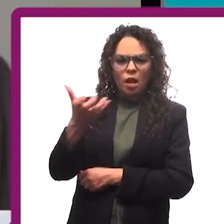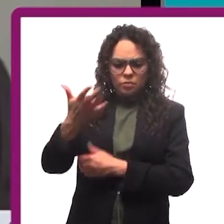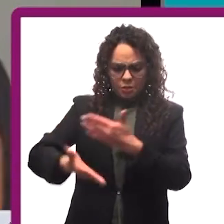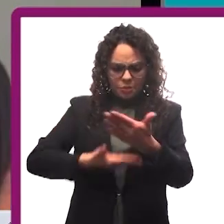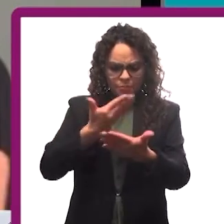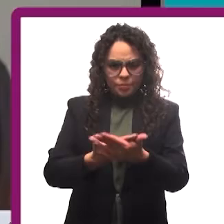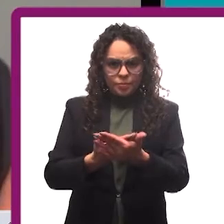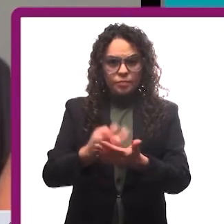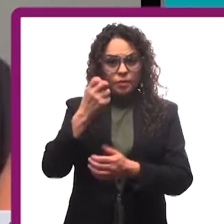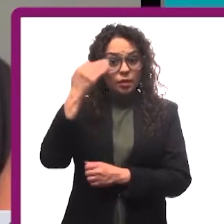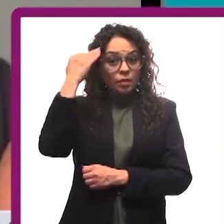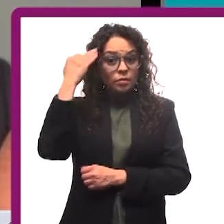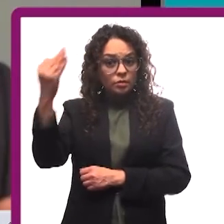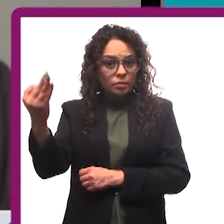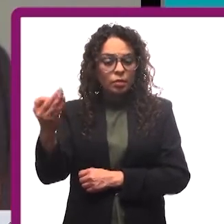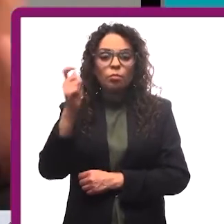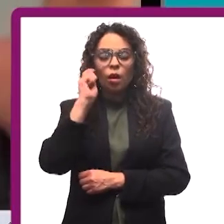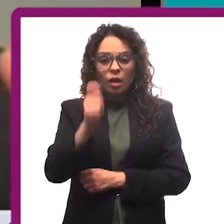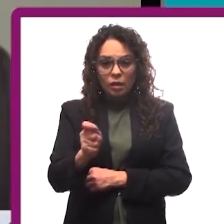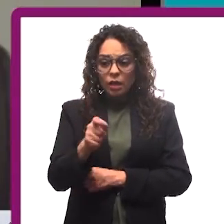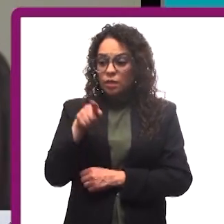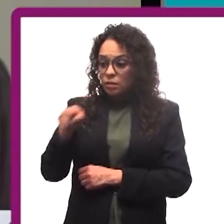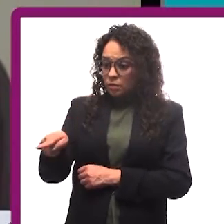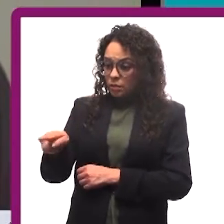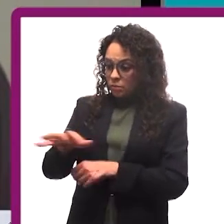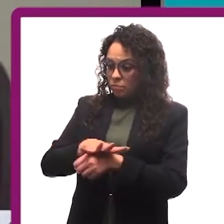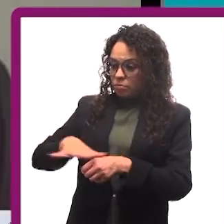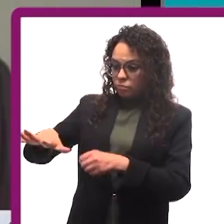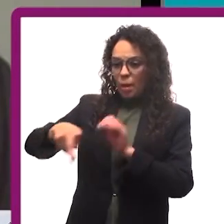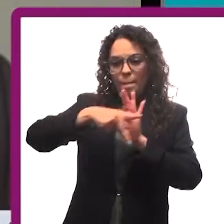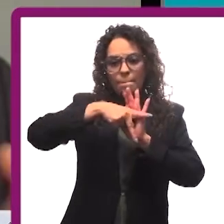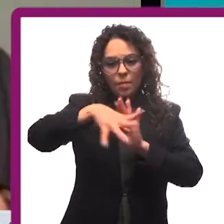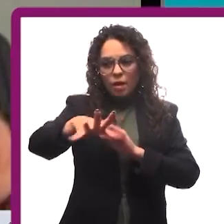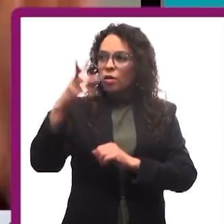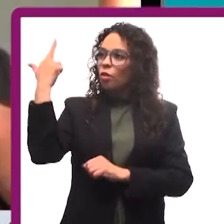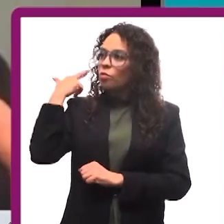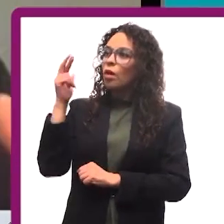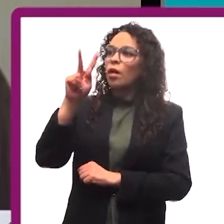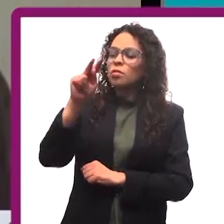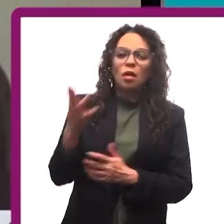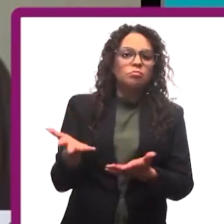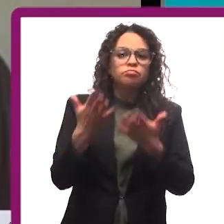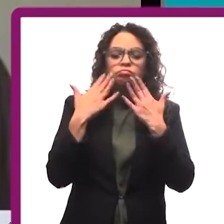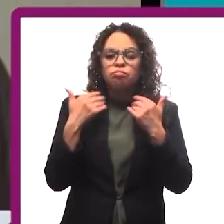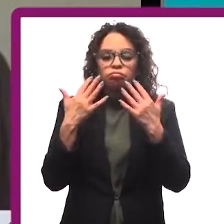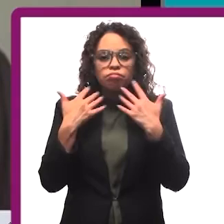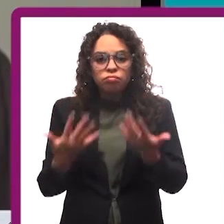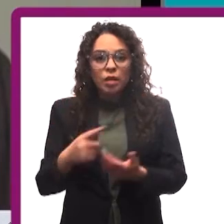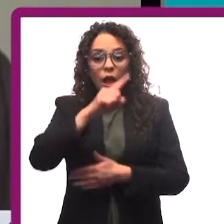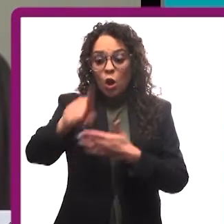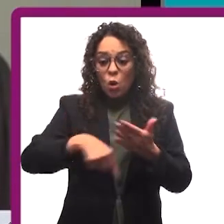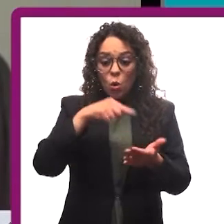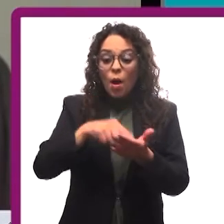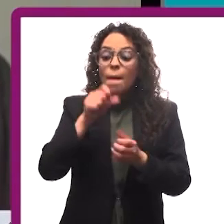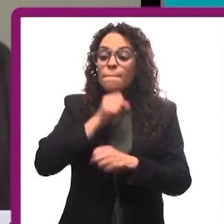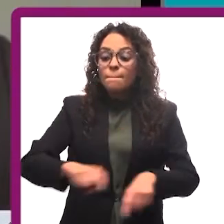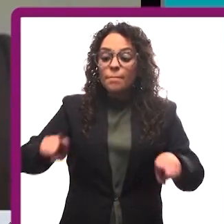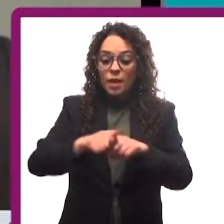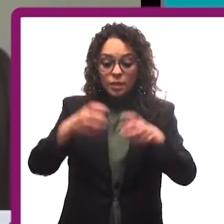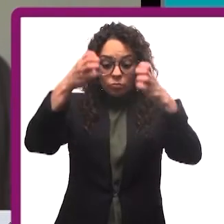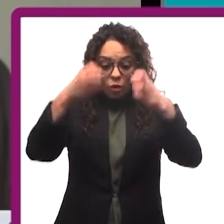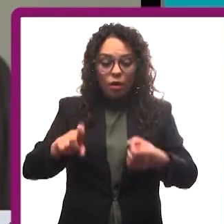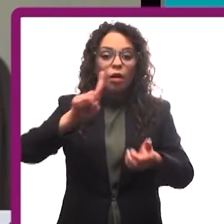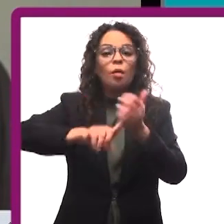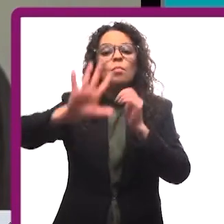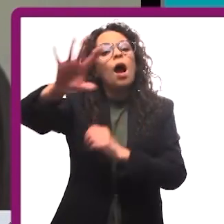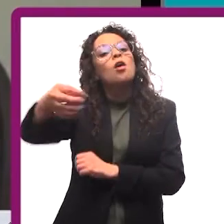no pasaba por los medios de comunicación, sino que las personas estaban en un foro, estaban compartiendo un mismo espacio físico, y